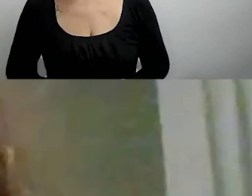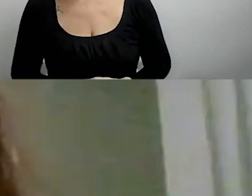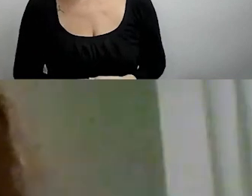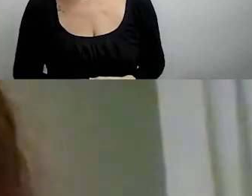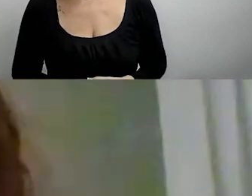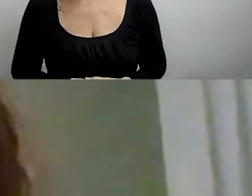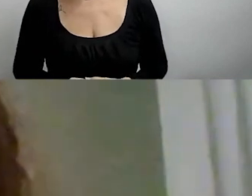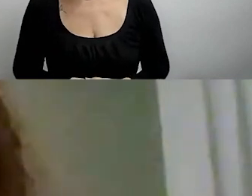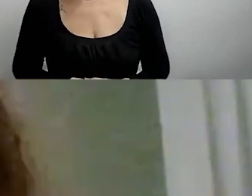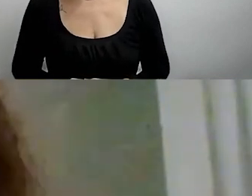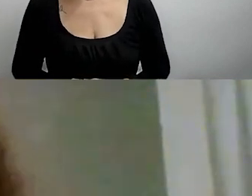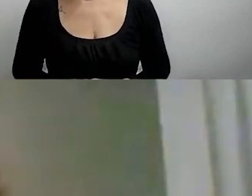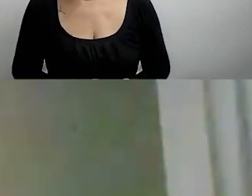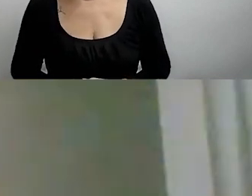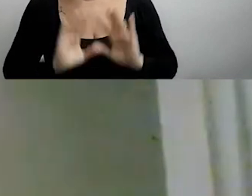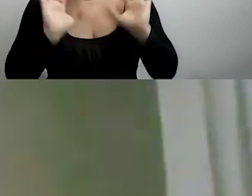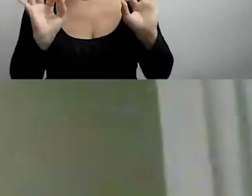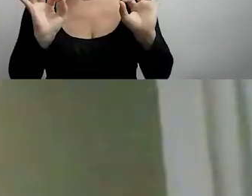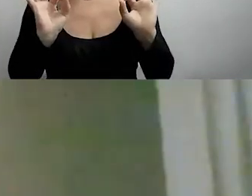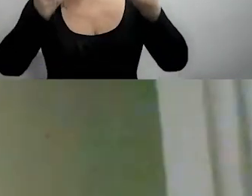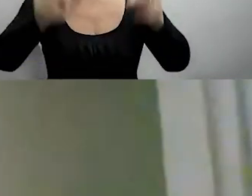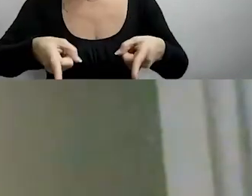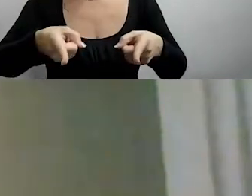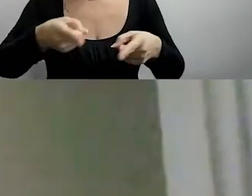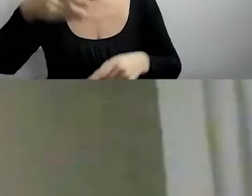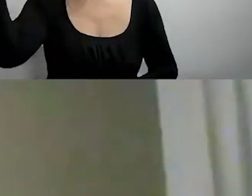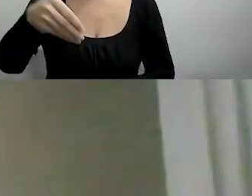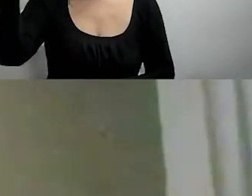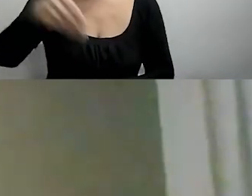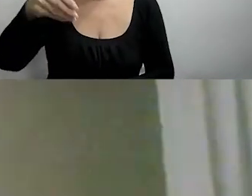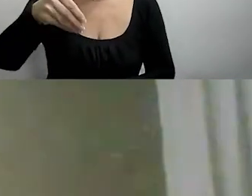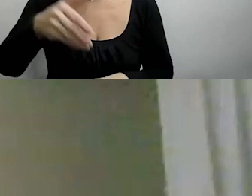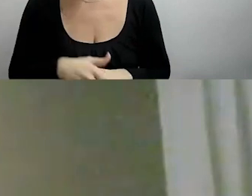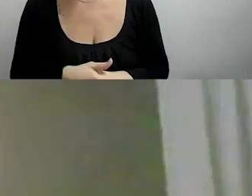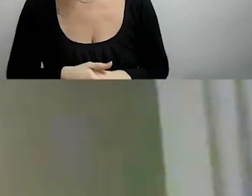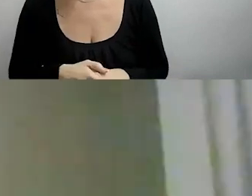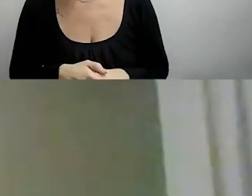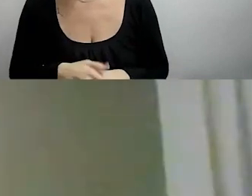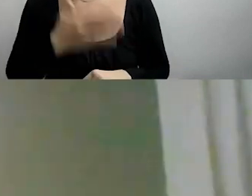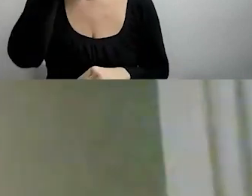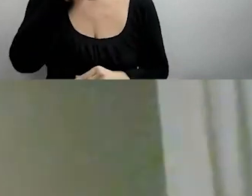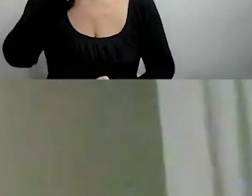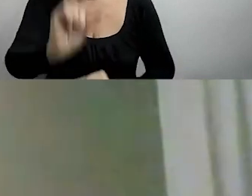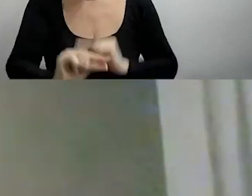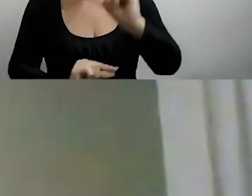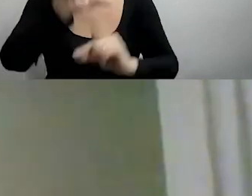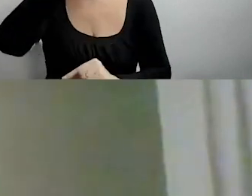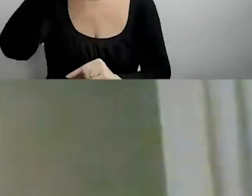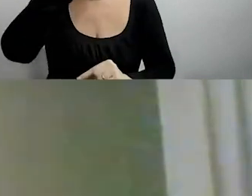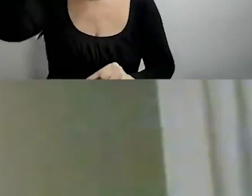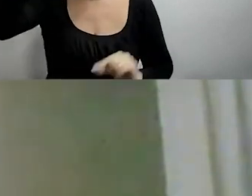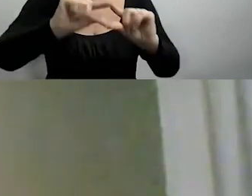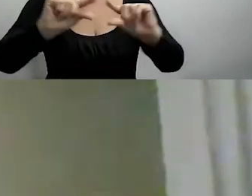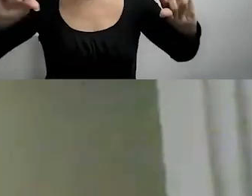Bueno, después no quisiera olvidarme también el tema del presentismo. Después vamos a ir colgando un link donde ustedes pueden dar